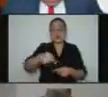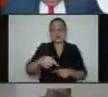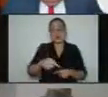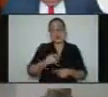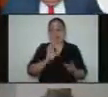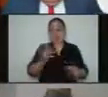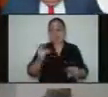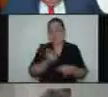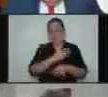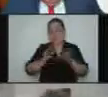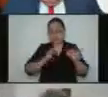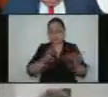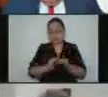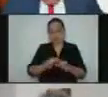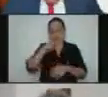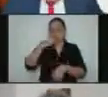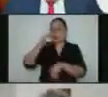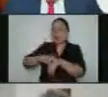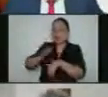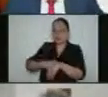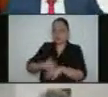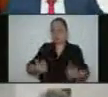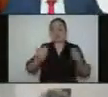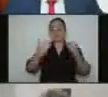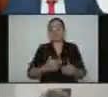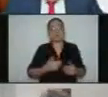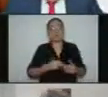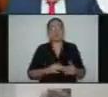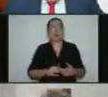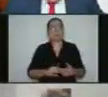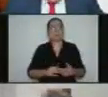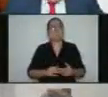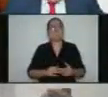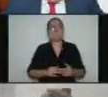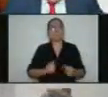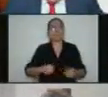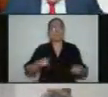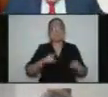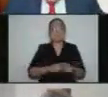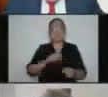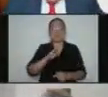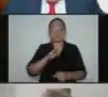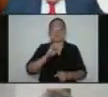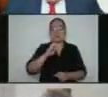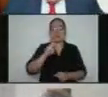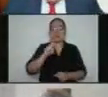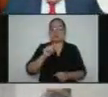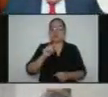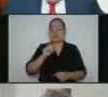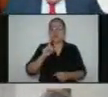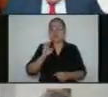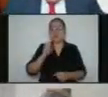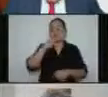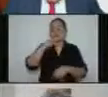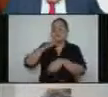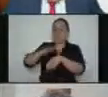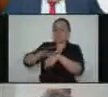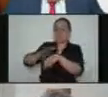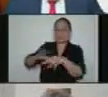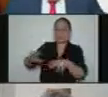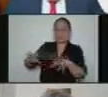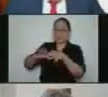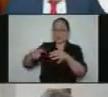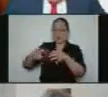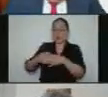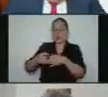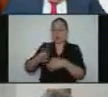suceda. Comunicar la sentencia a la Fiscalía Especial en Delitos Electorales de la Fiscalía General del Estado